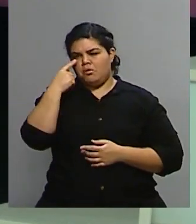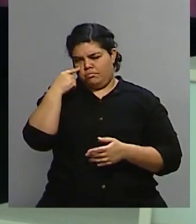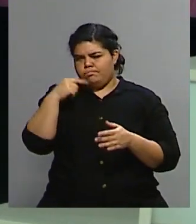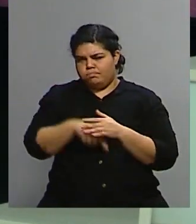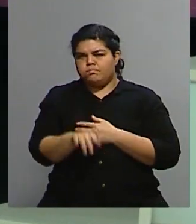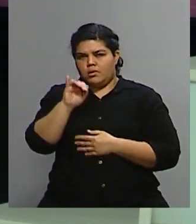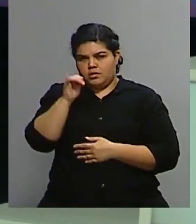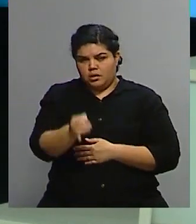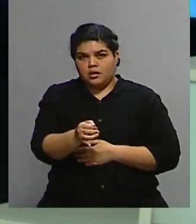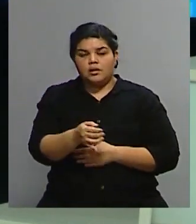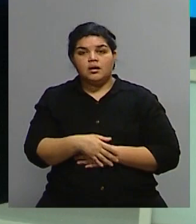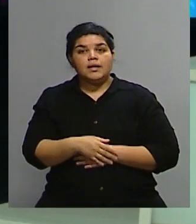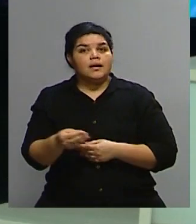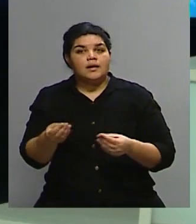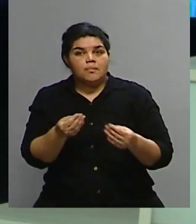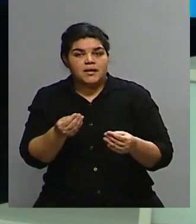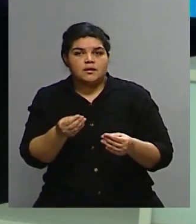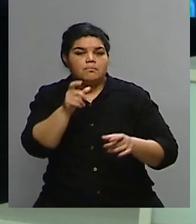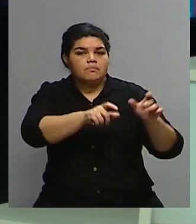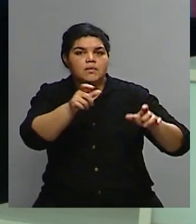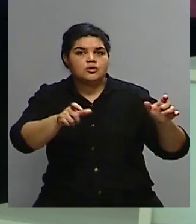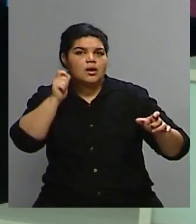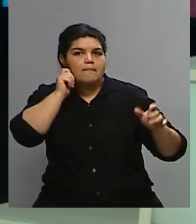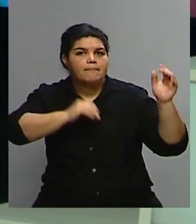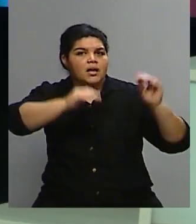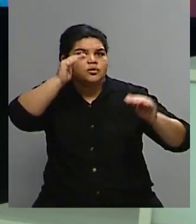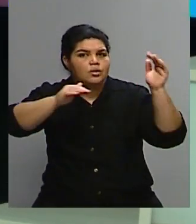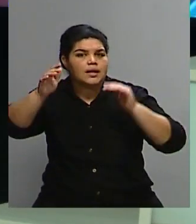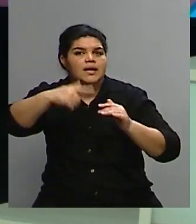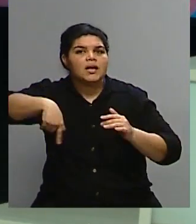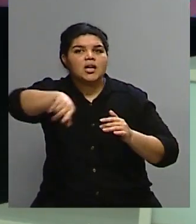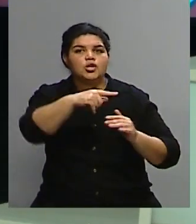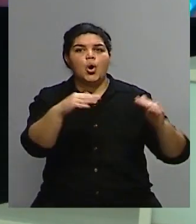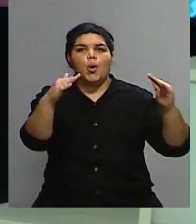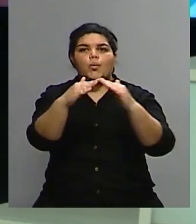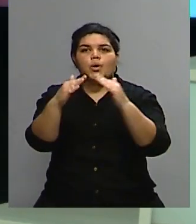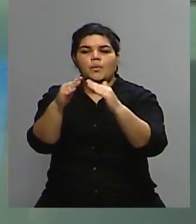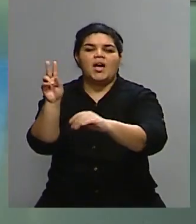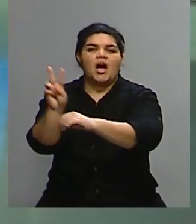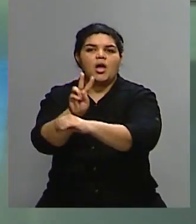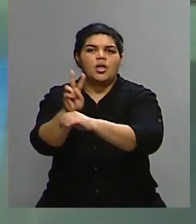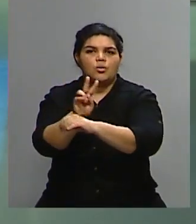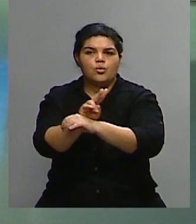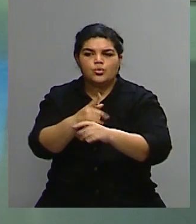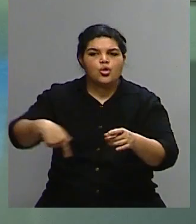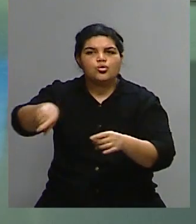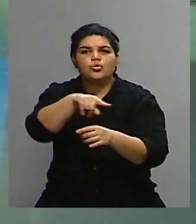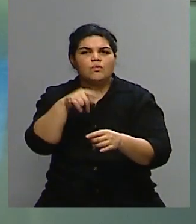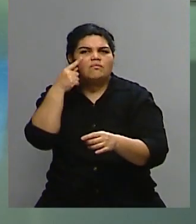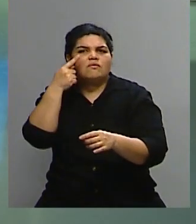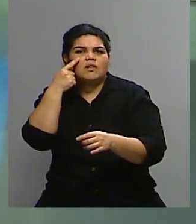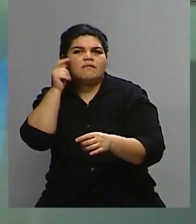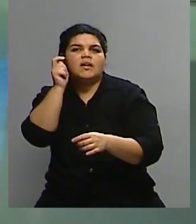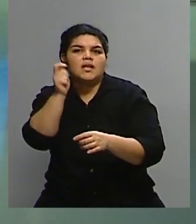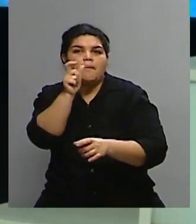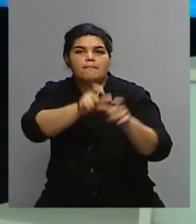argentinos es que hoy esas personas mayores terminen en una residencia para adultos, para personas mayores,